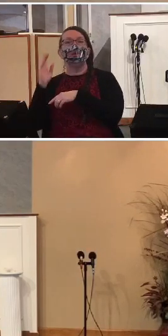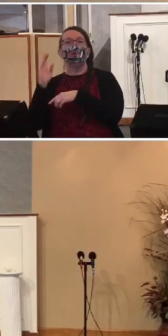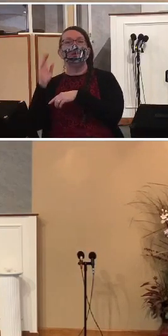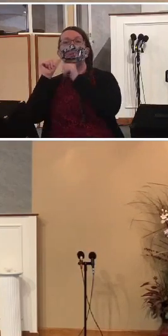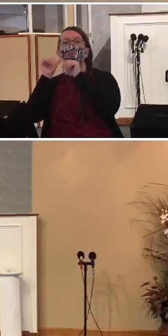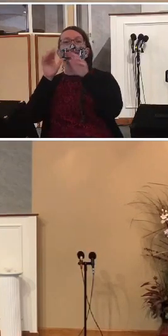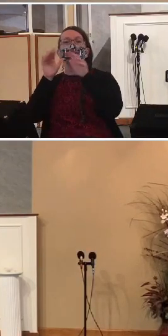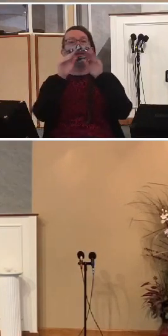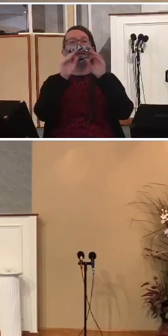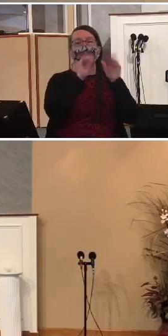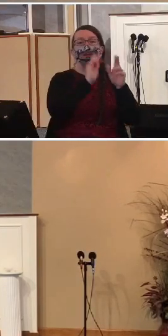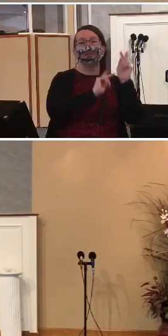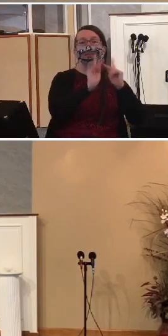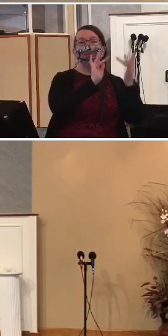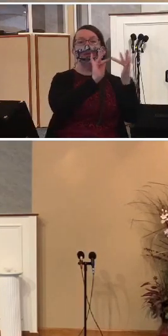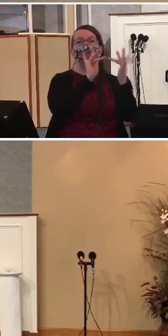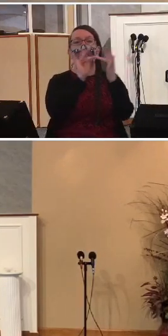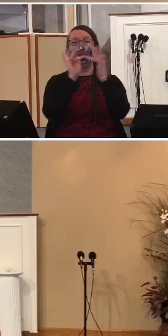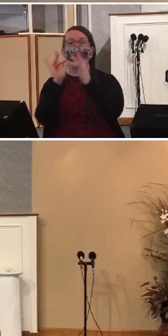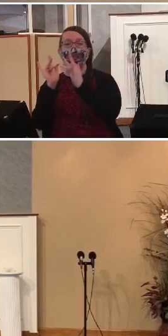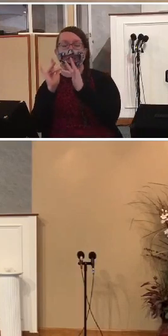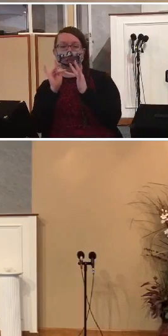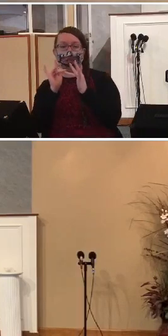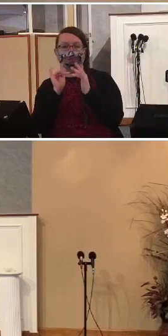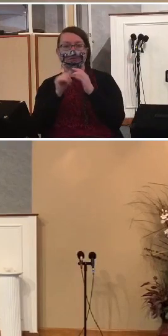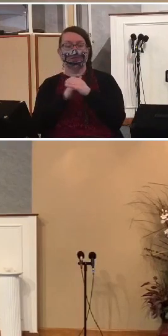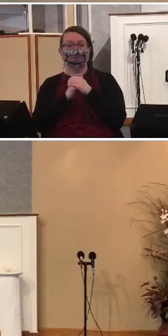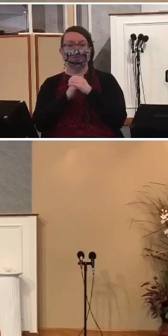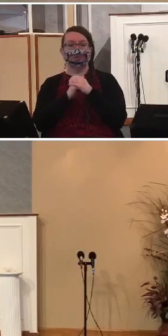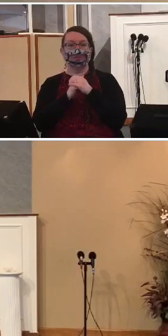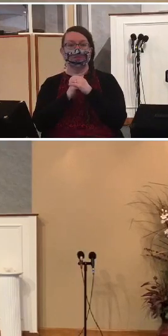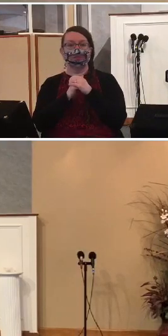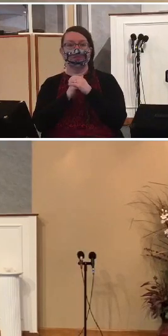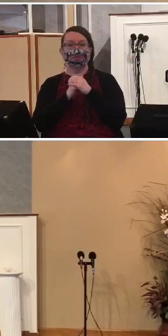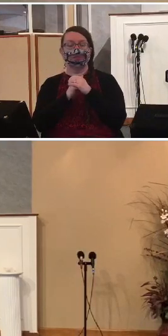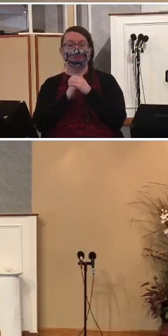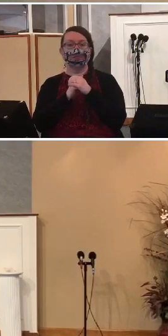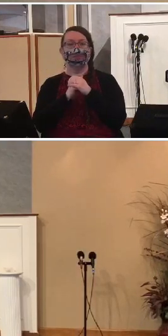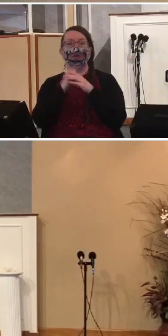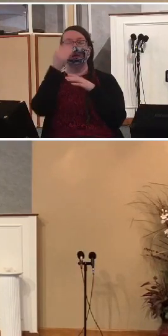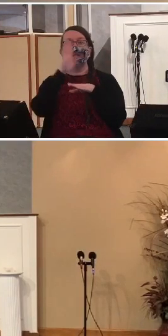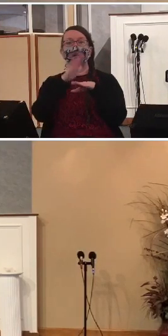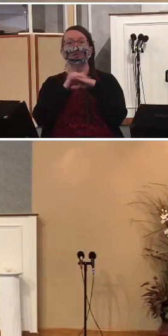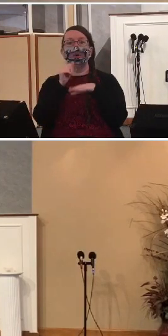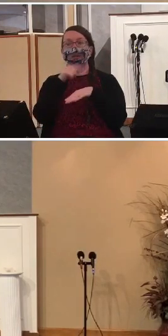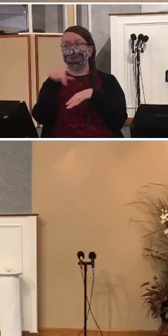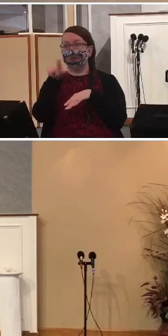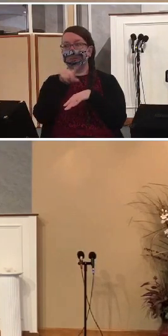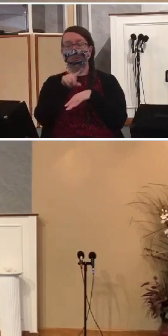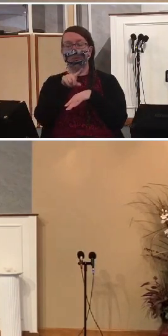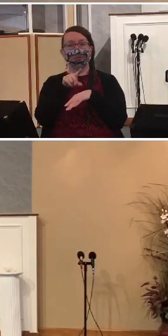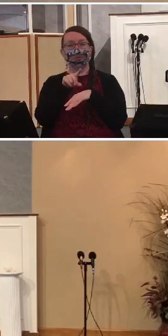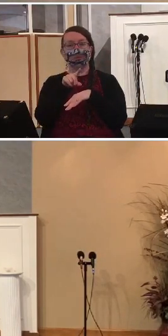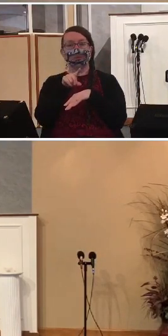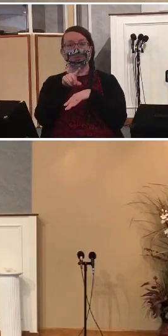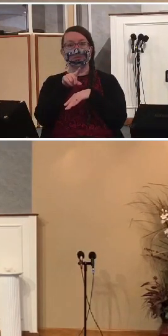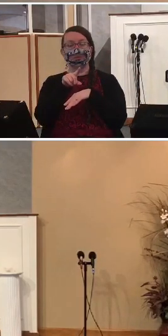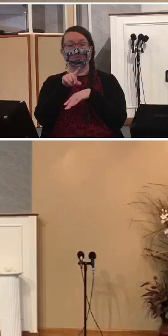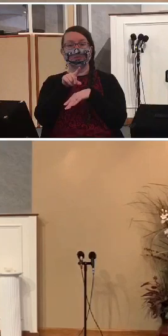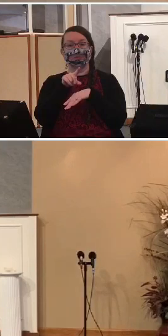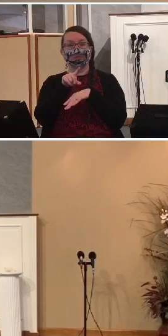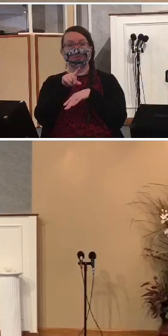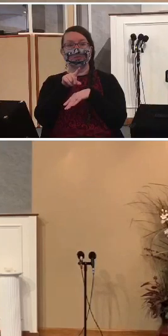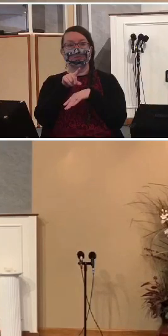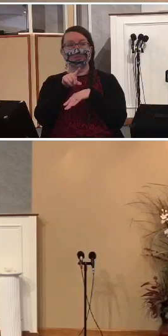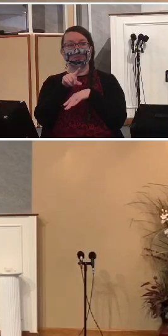y bendiga a aquellos con lo que Dios lo bendijo. Dios nos está llamando el día de hoy. ¿Cuántos de